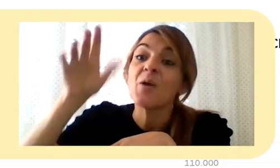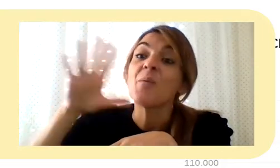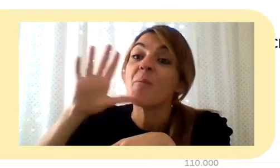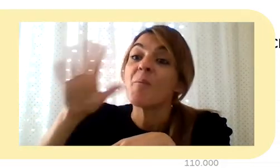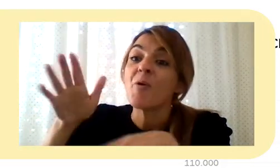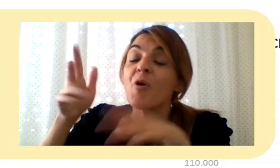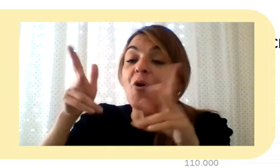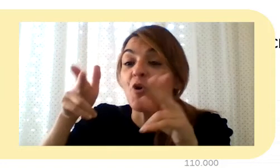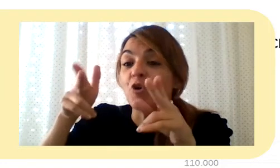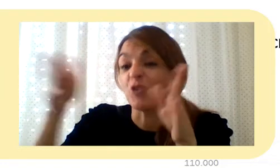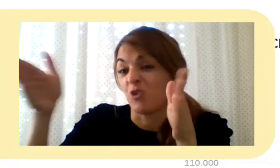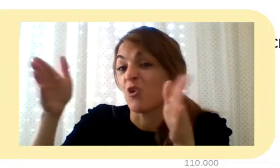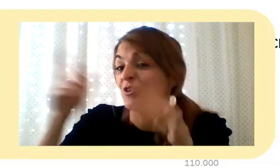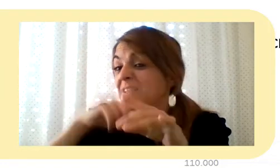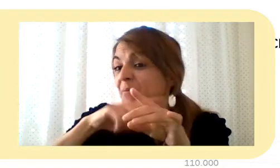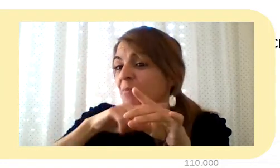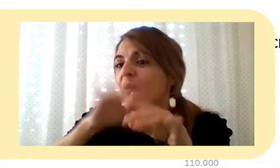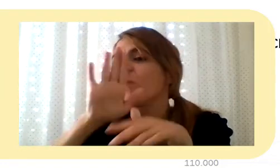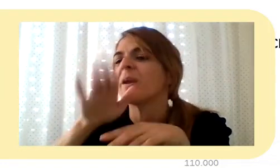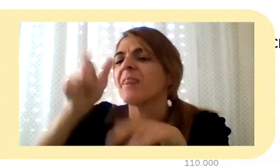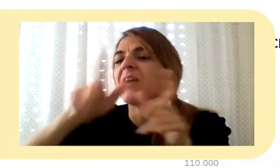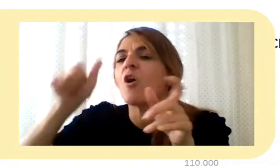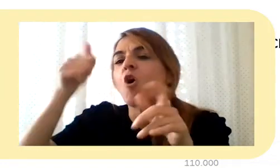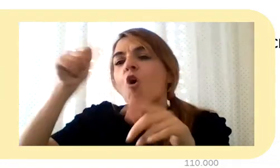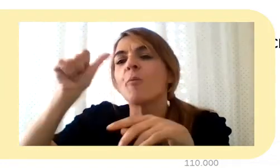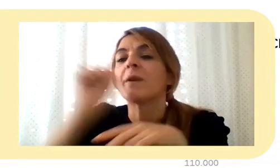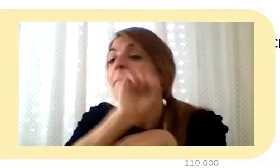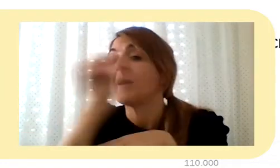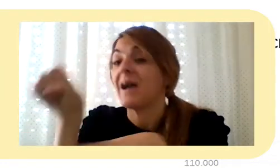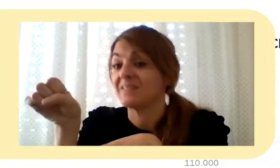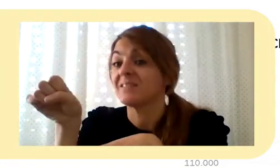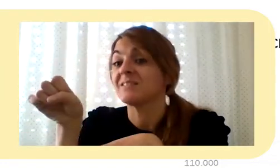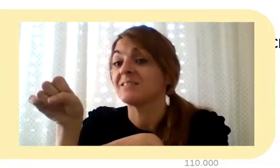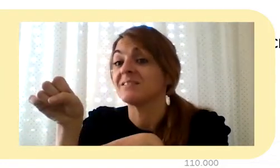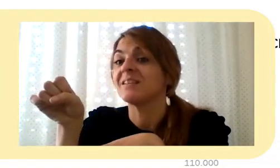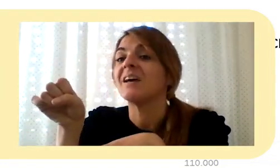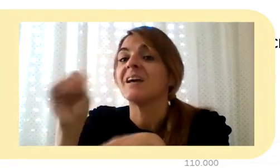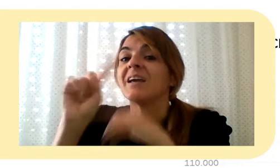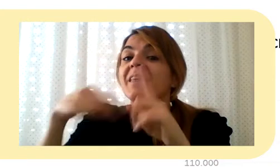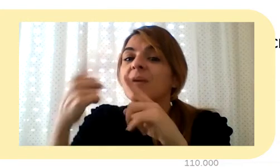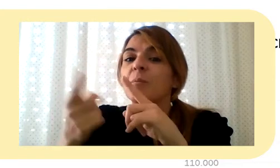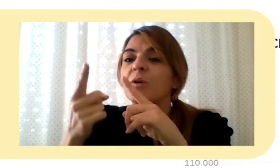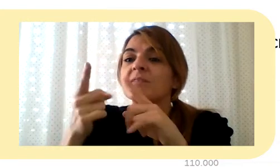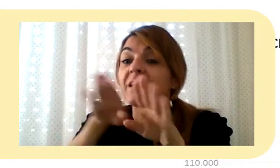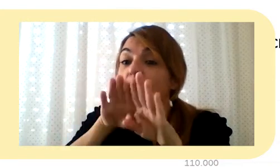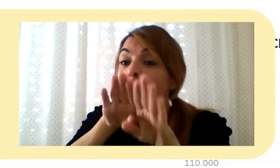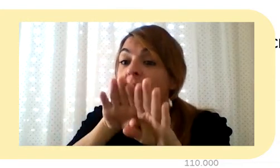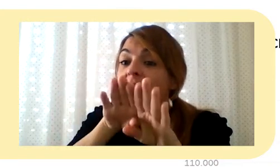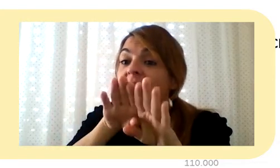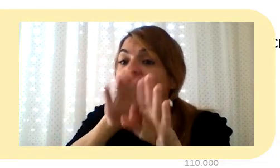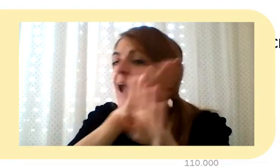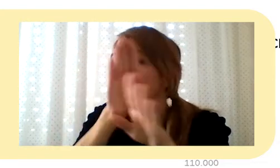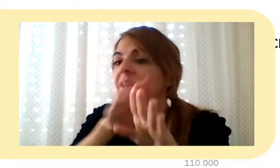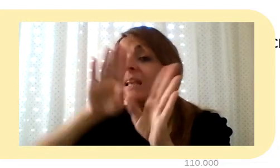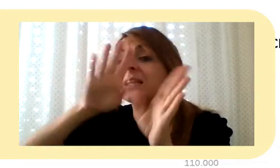de tiempo parecía que había más casos en hombres que en mujeres por el 23 de marzo, luego se igualan y hacia el final de